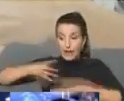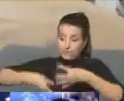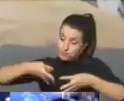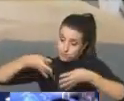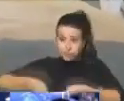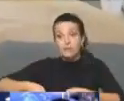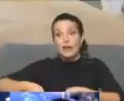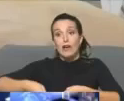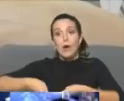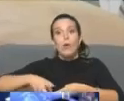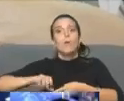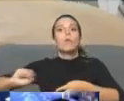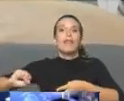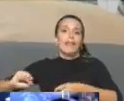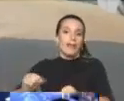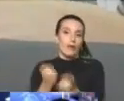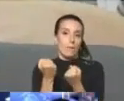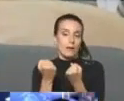consecuencia